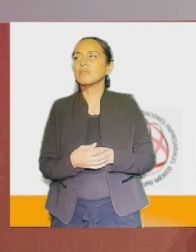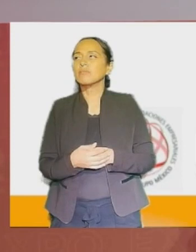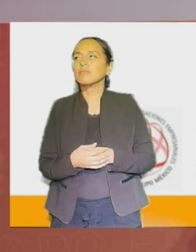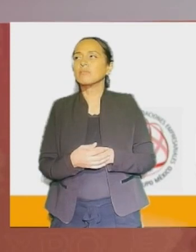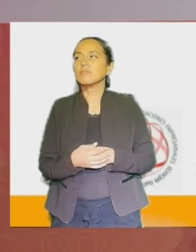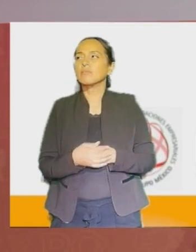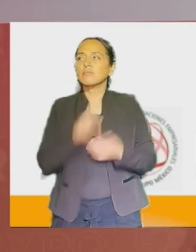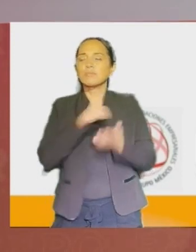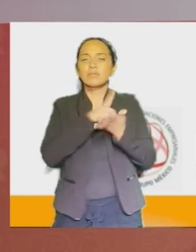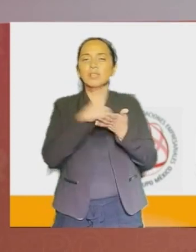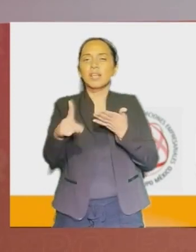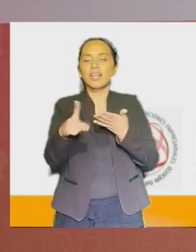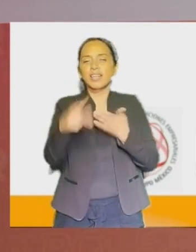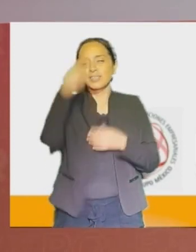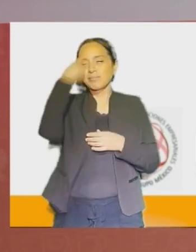Derechos para todos.